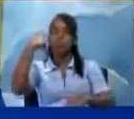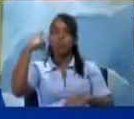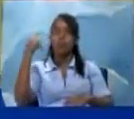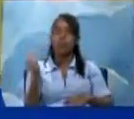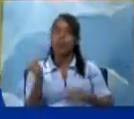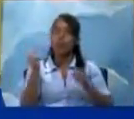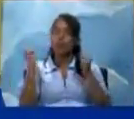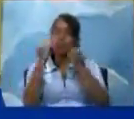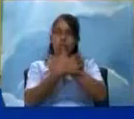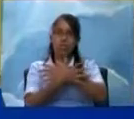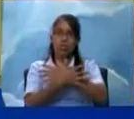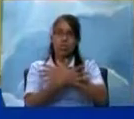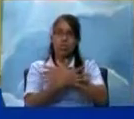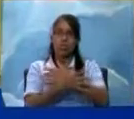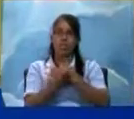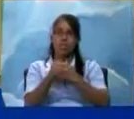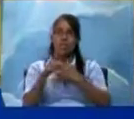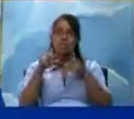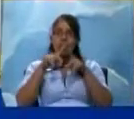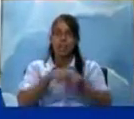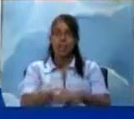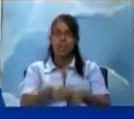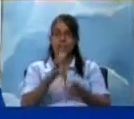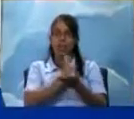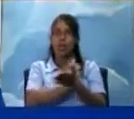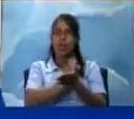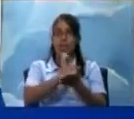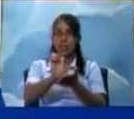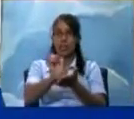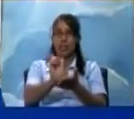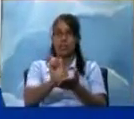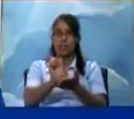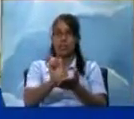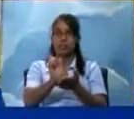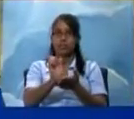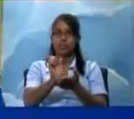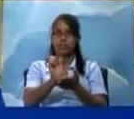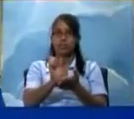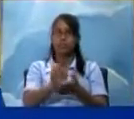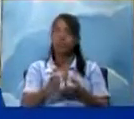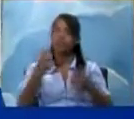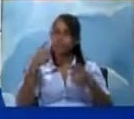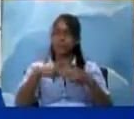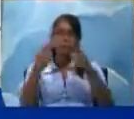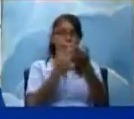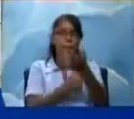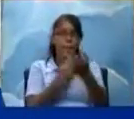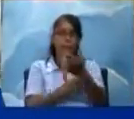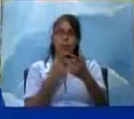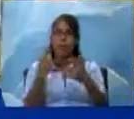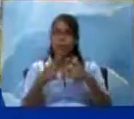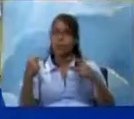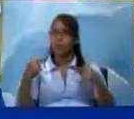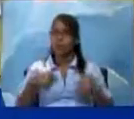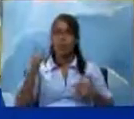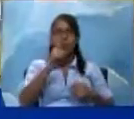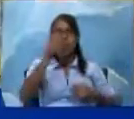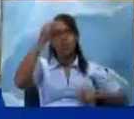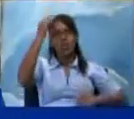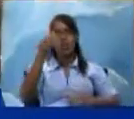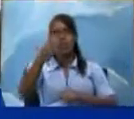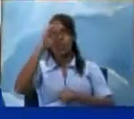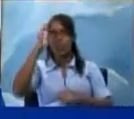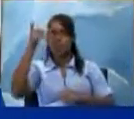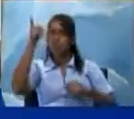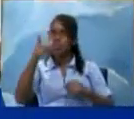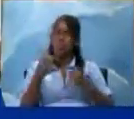para confusión y castigo eterno. Ay, hermano Puerta, pero yo no creo que Dios